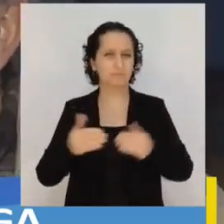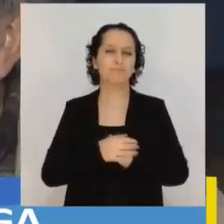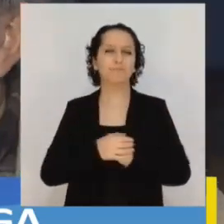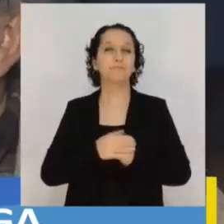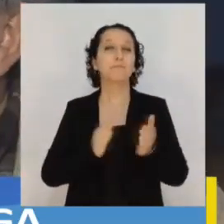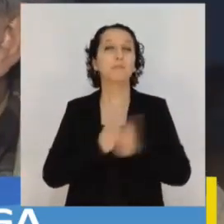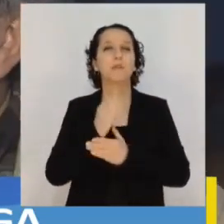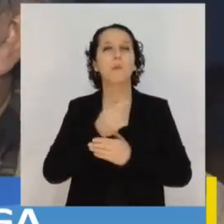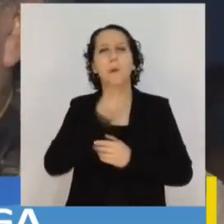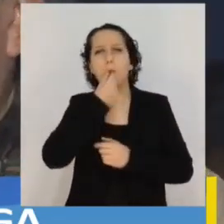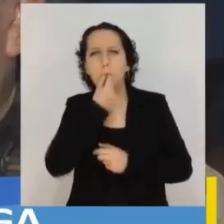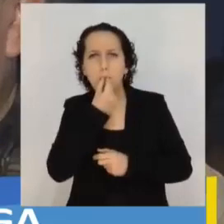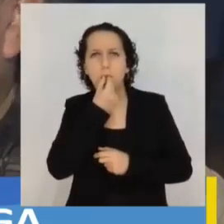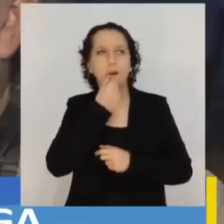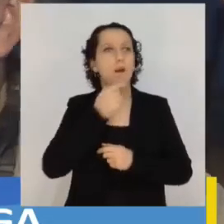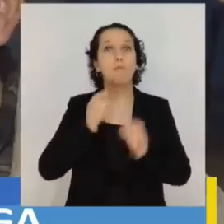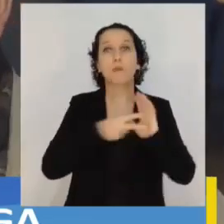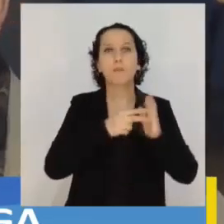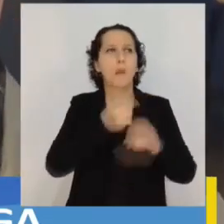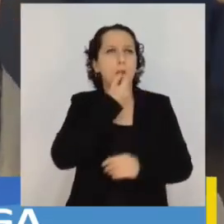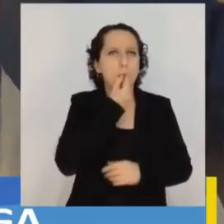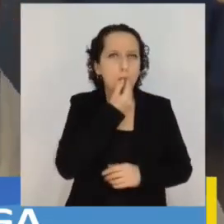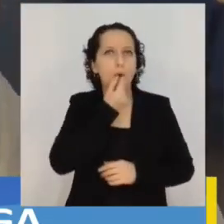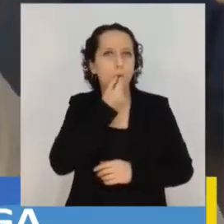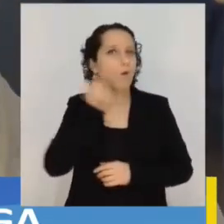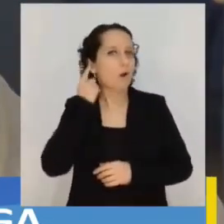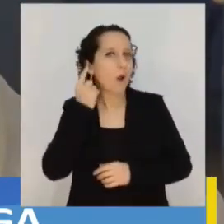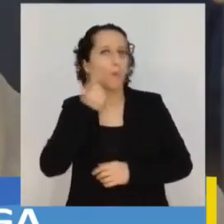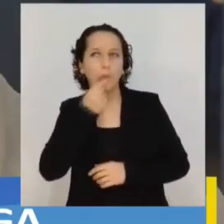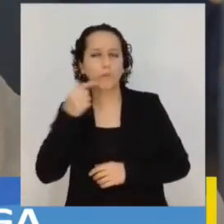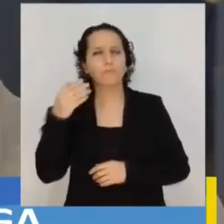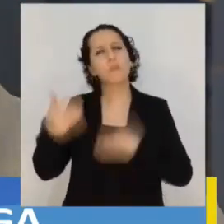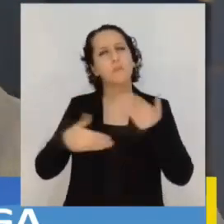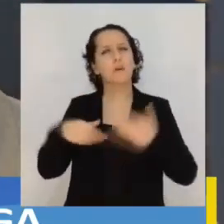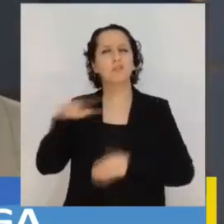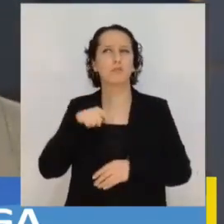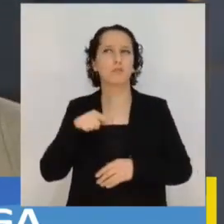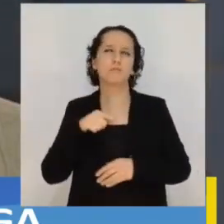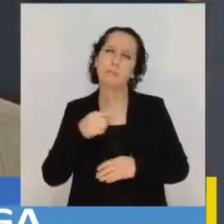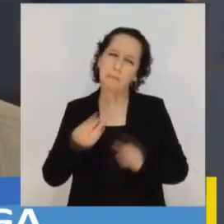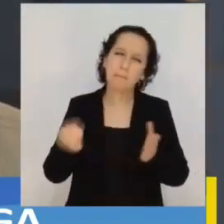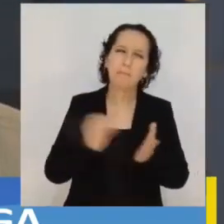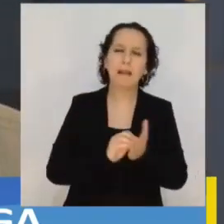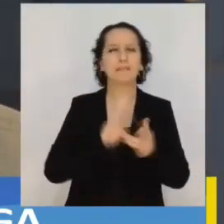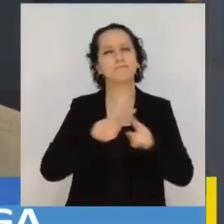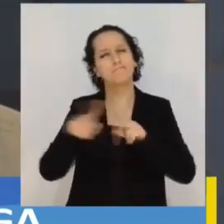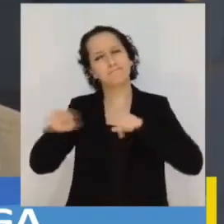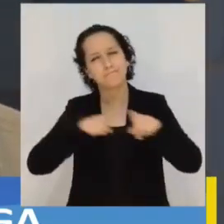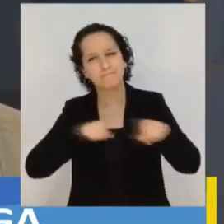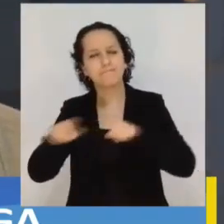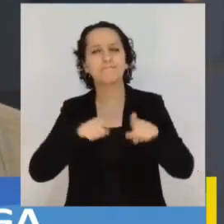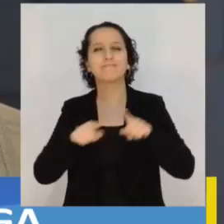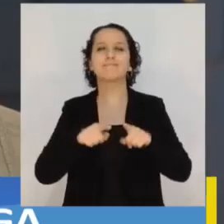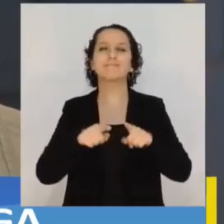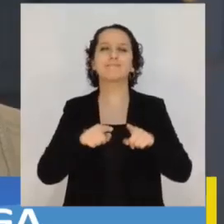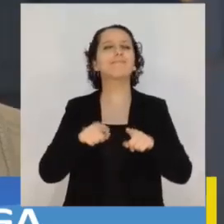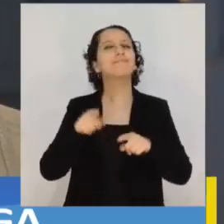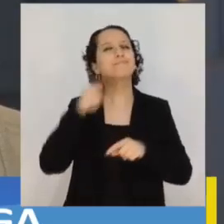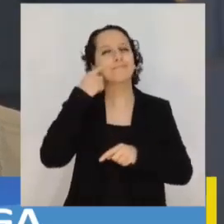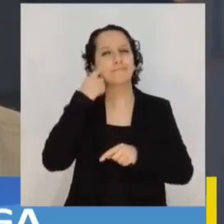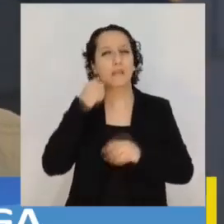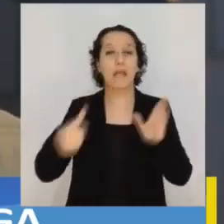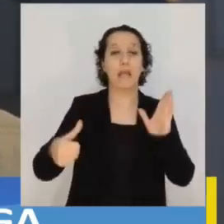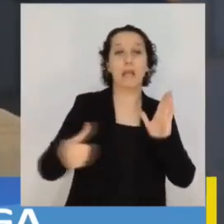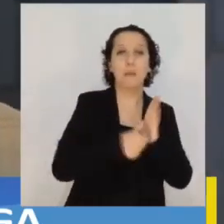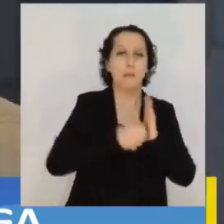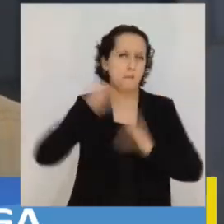Empezamos con los famosos pitos, ¿ya? Posteriormente ya nos tiramos un poquito más grande y conseguimos esta